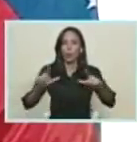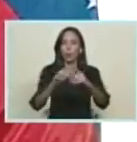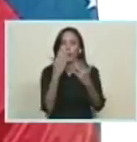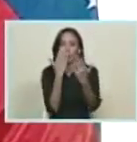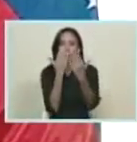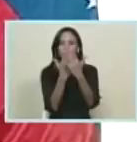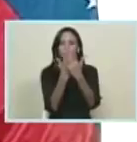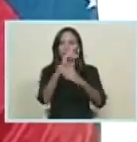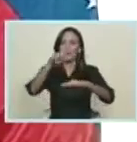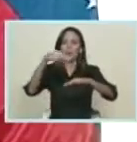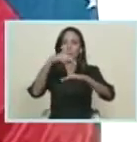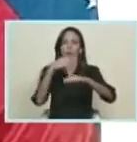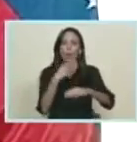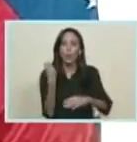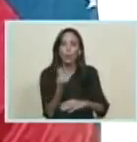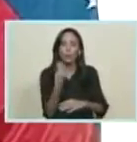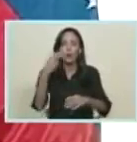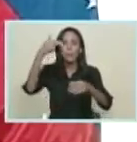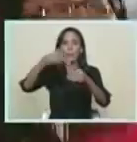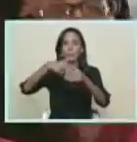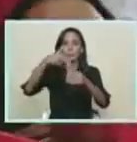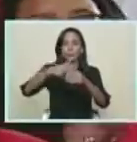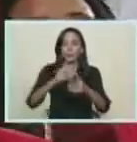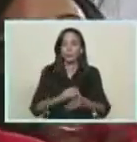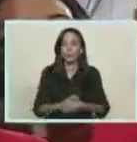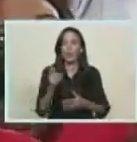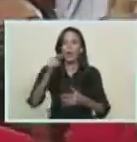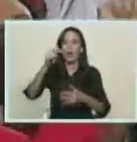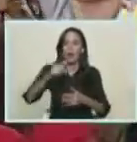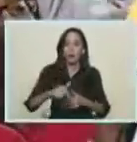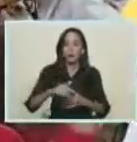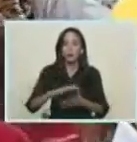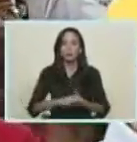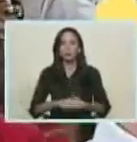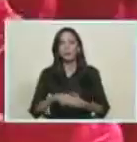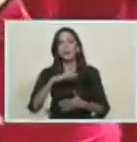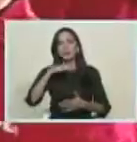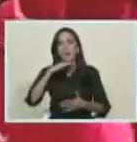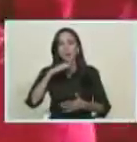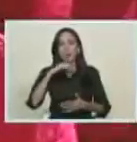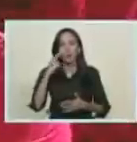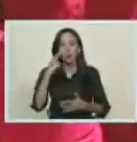Frente Nacional de la Juventud Petrolera, aquí en Sabana Grande.